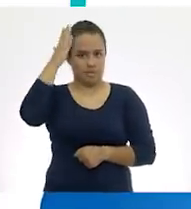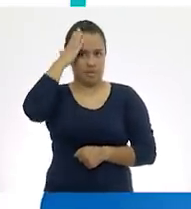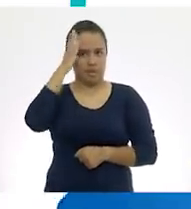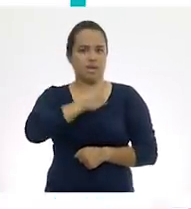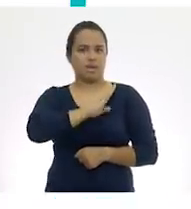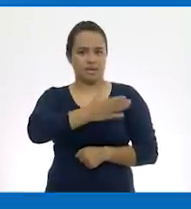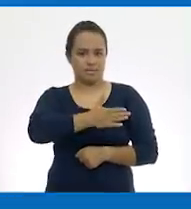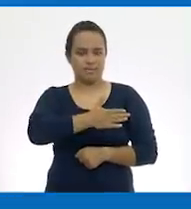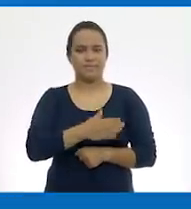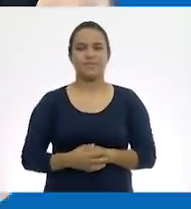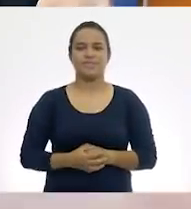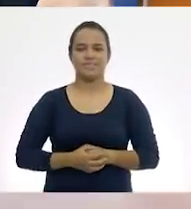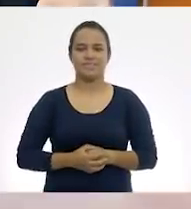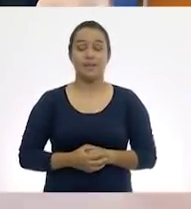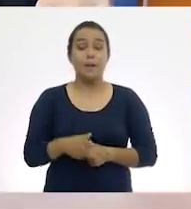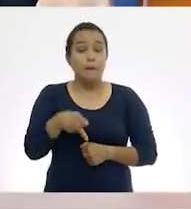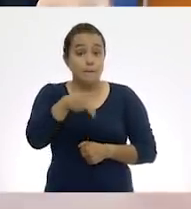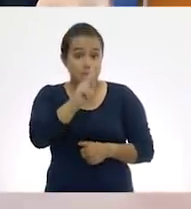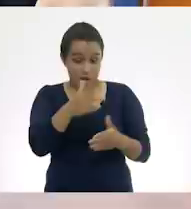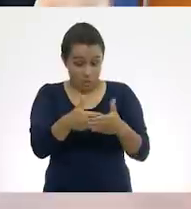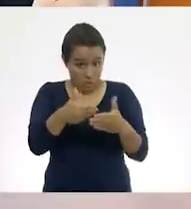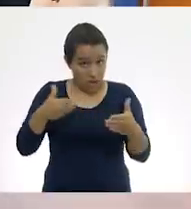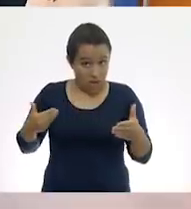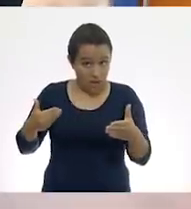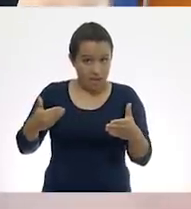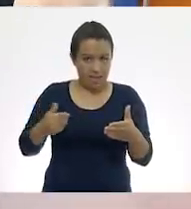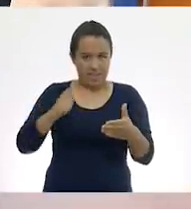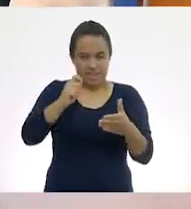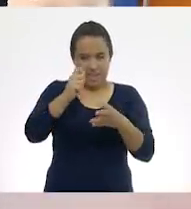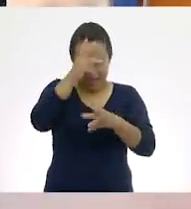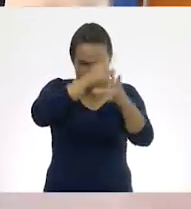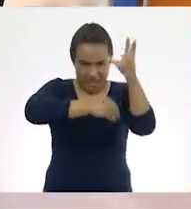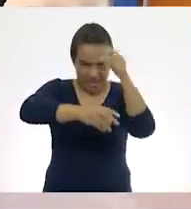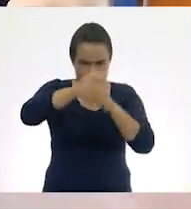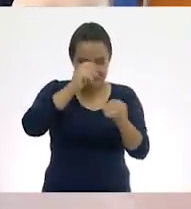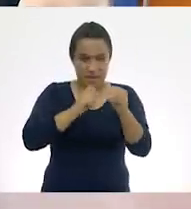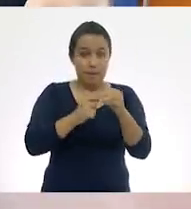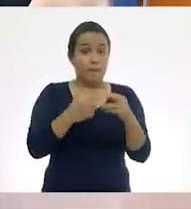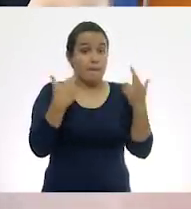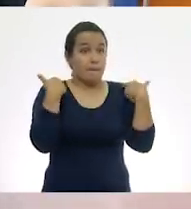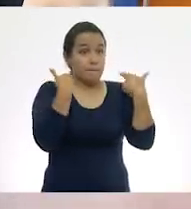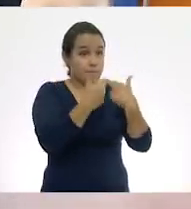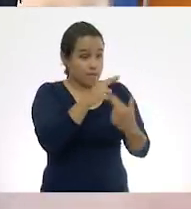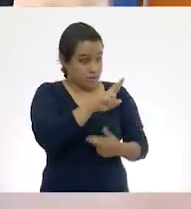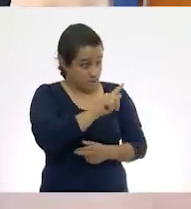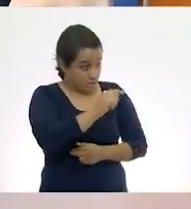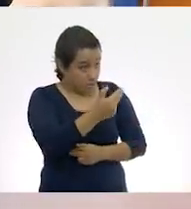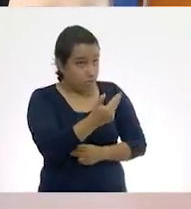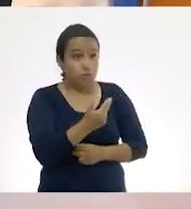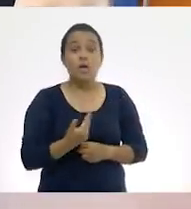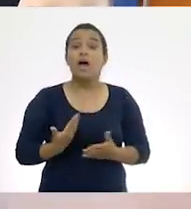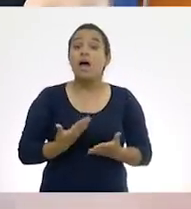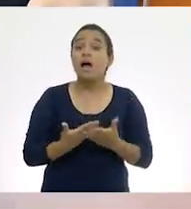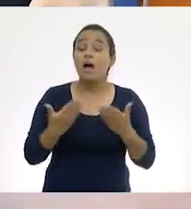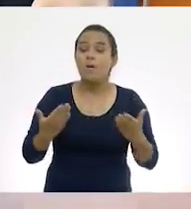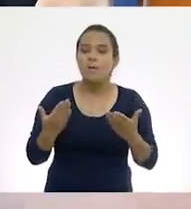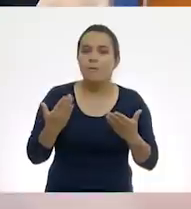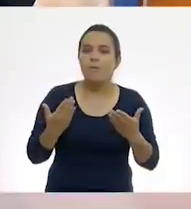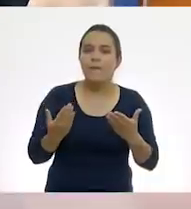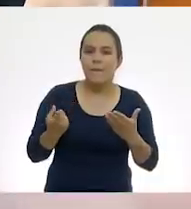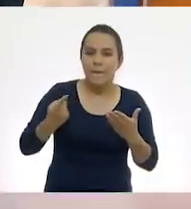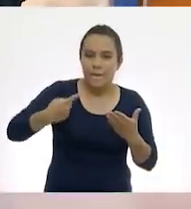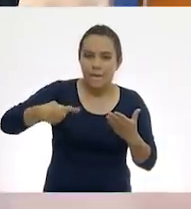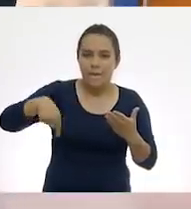Materna. Pero antes de continuar con el aprendizaje, maestra Ruth, es hora